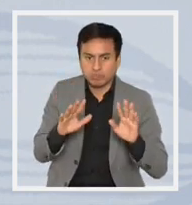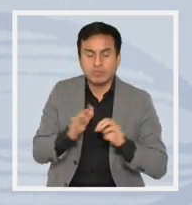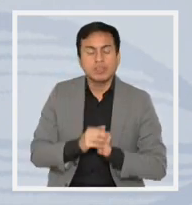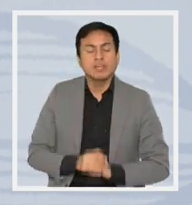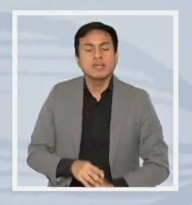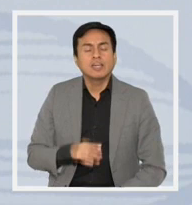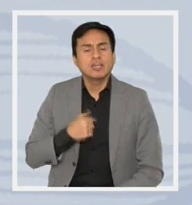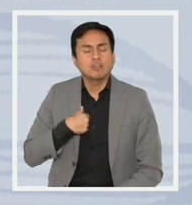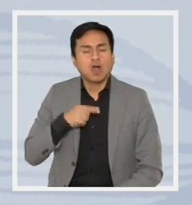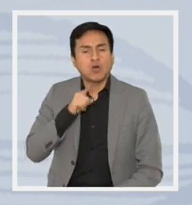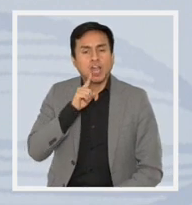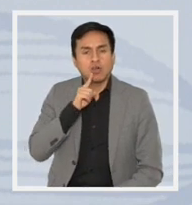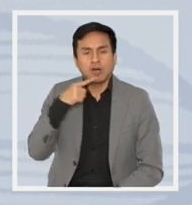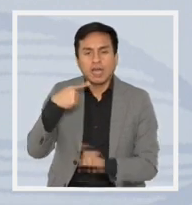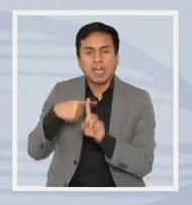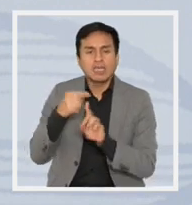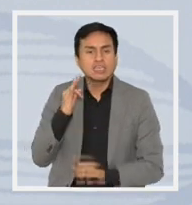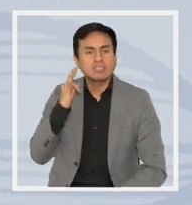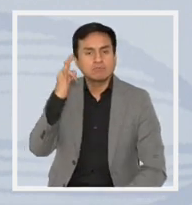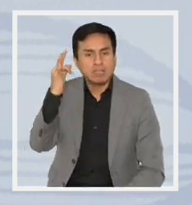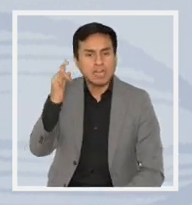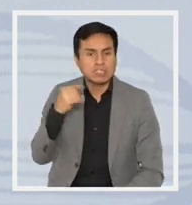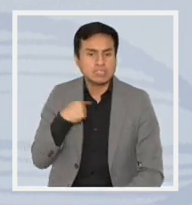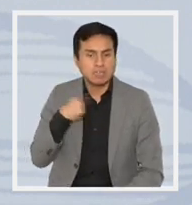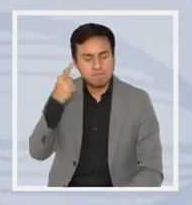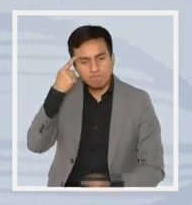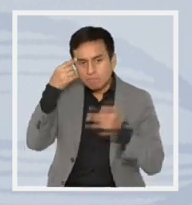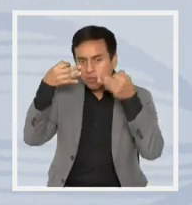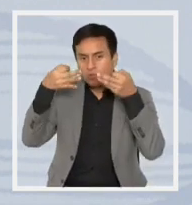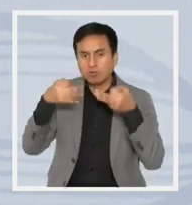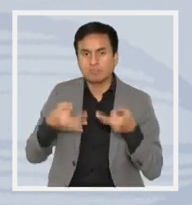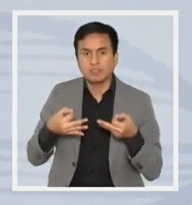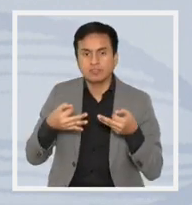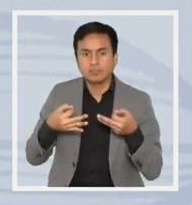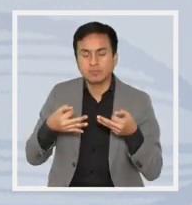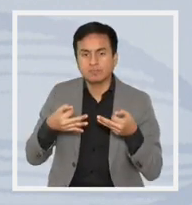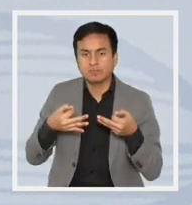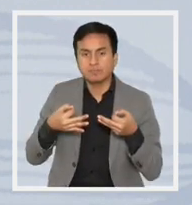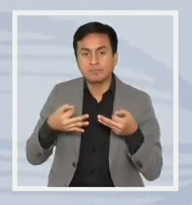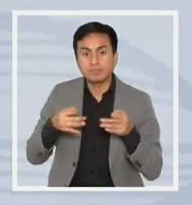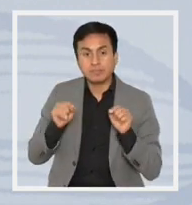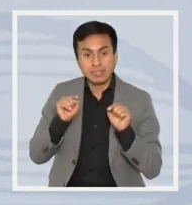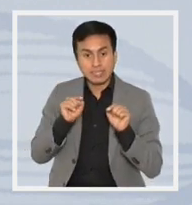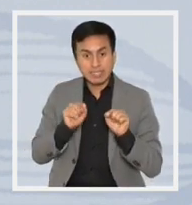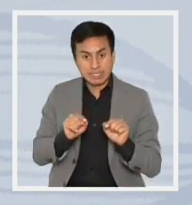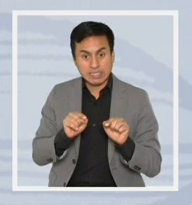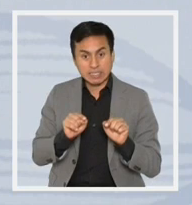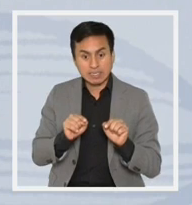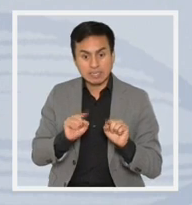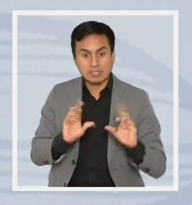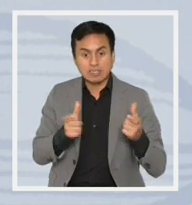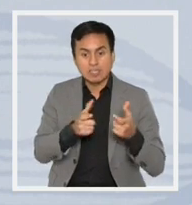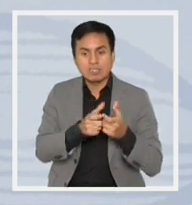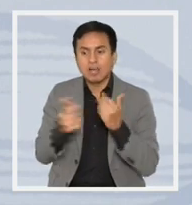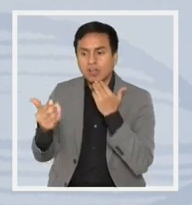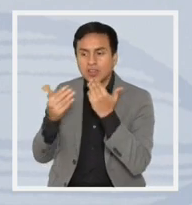Y tengo la esperanza, la convicción, que esta, a